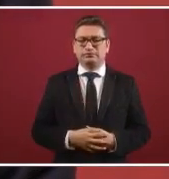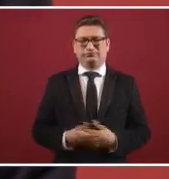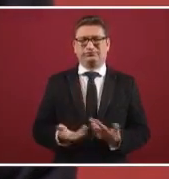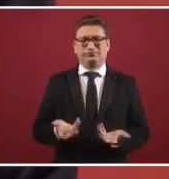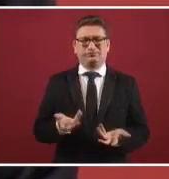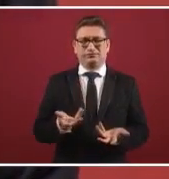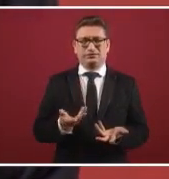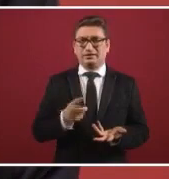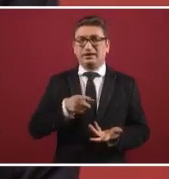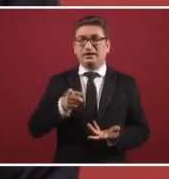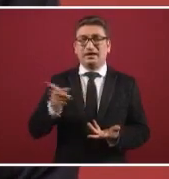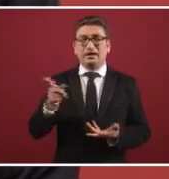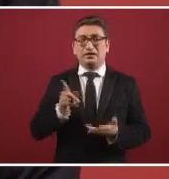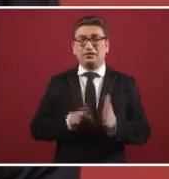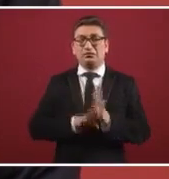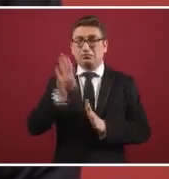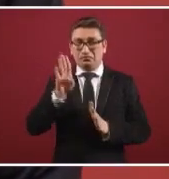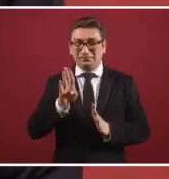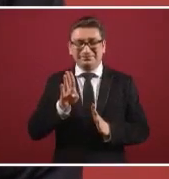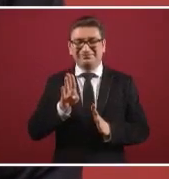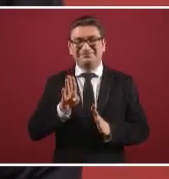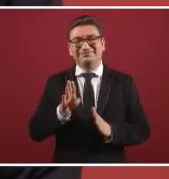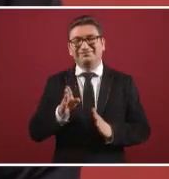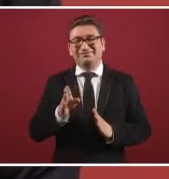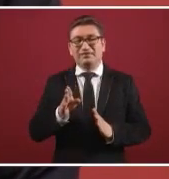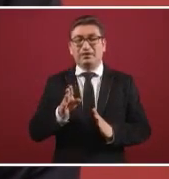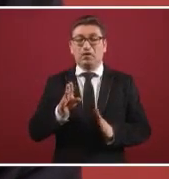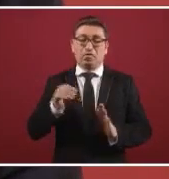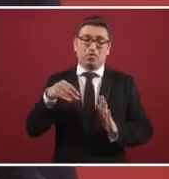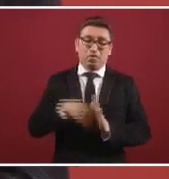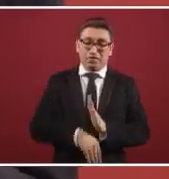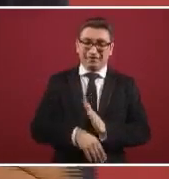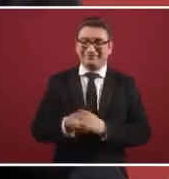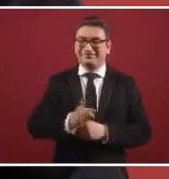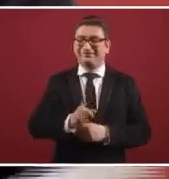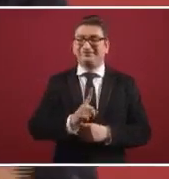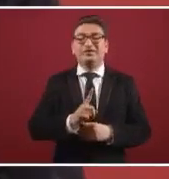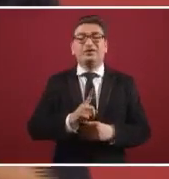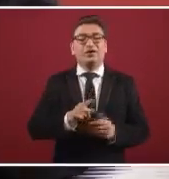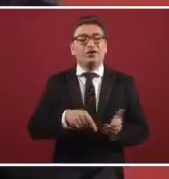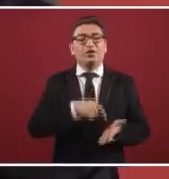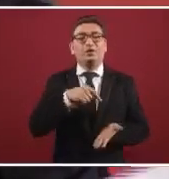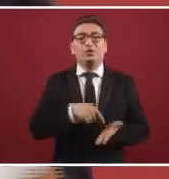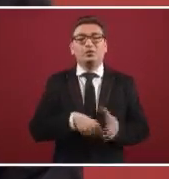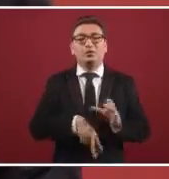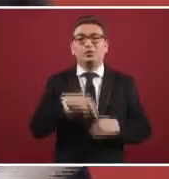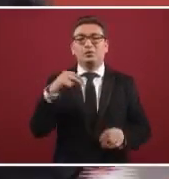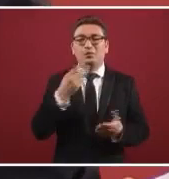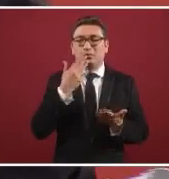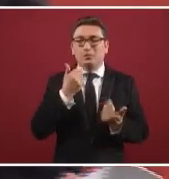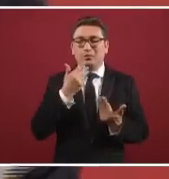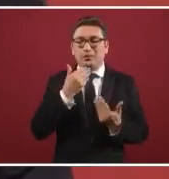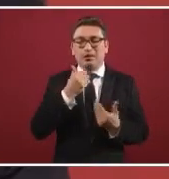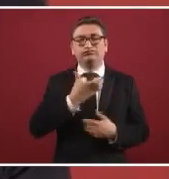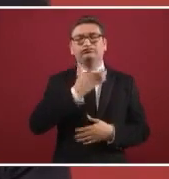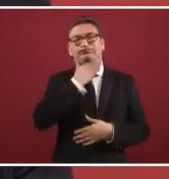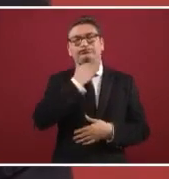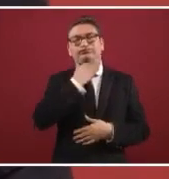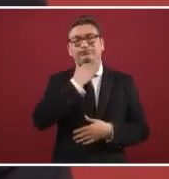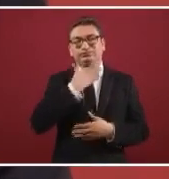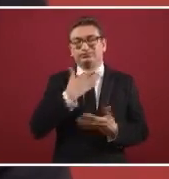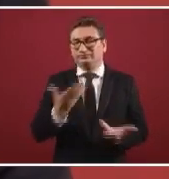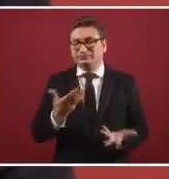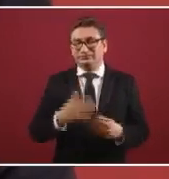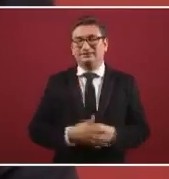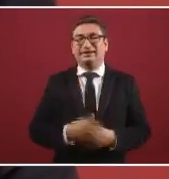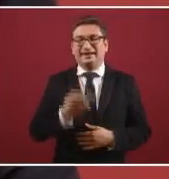Entonces, no es que no pasaran el examen, es que no había espacios, no había cupo. Entonces, a